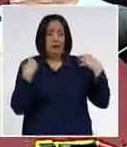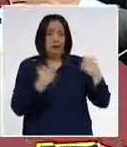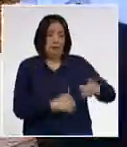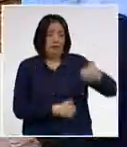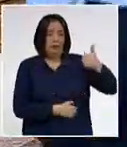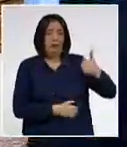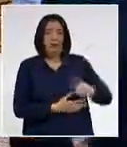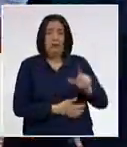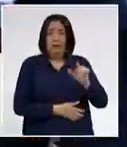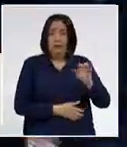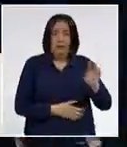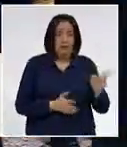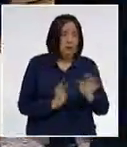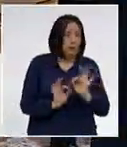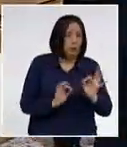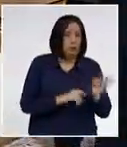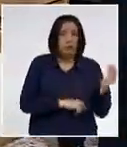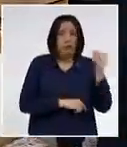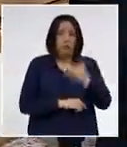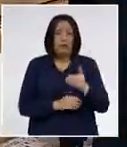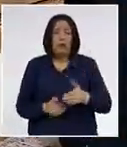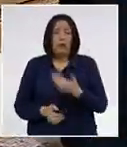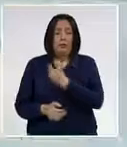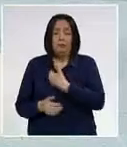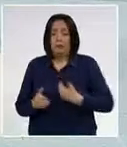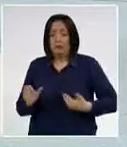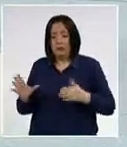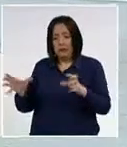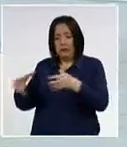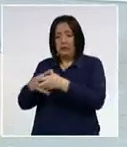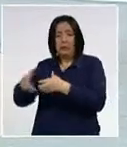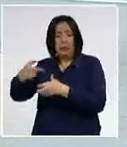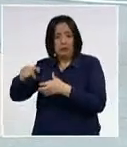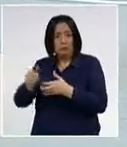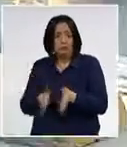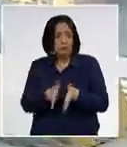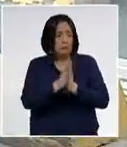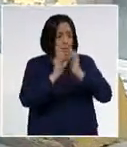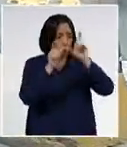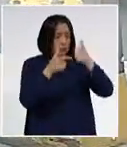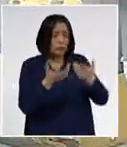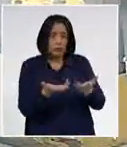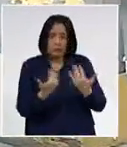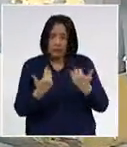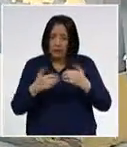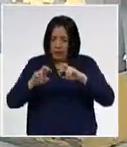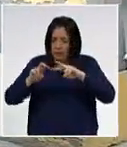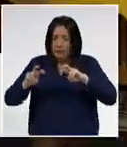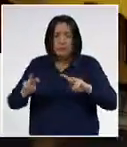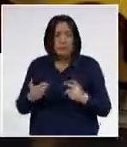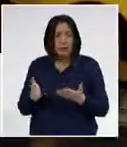no asistió. Miguel Elías, presidente de la comisión, anunció que pedirá al Pleno del Congreso facultades investigadoras para